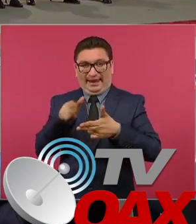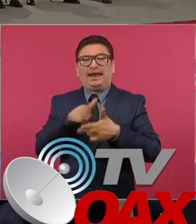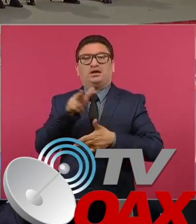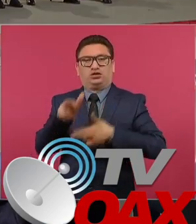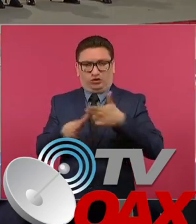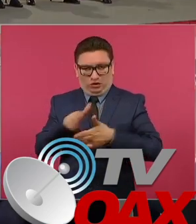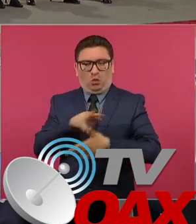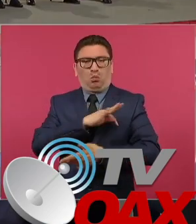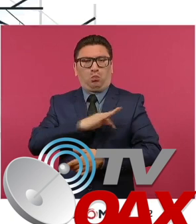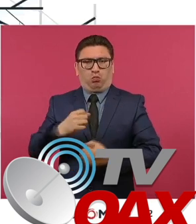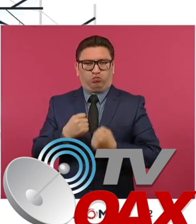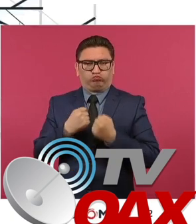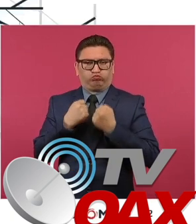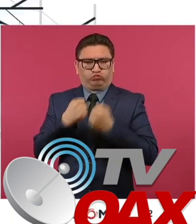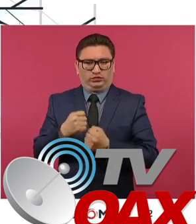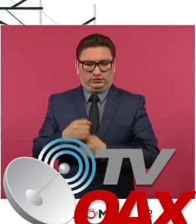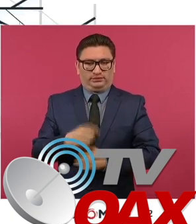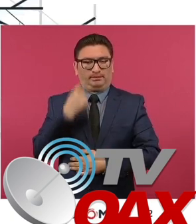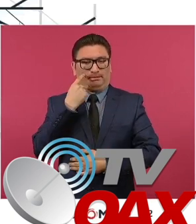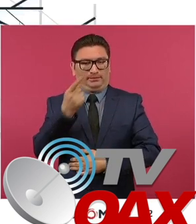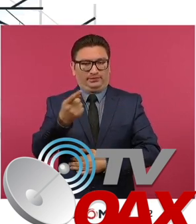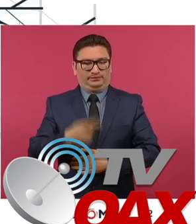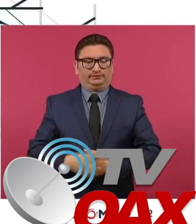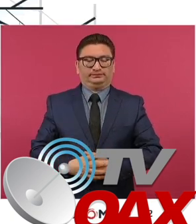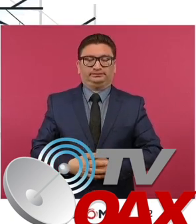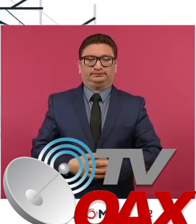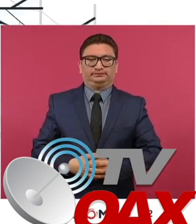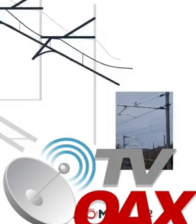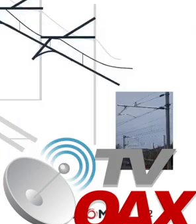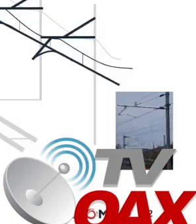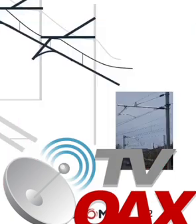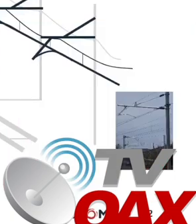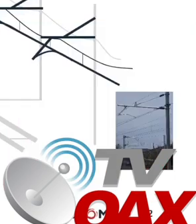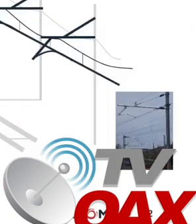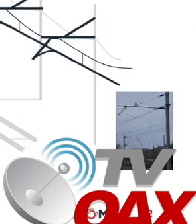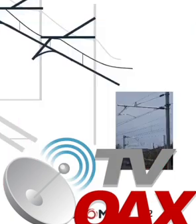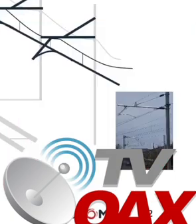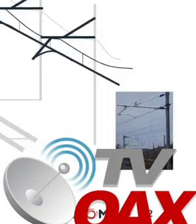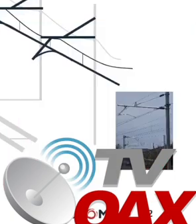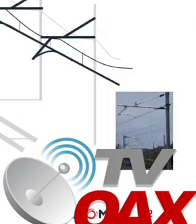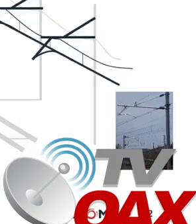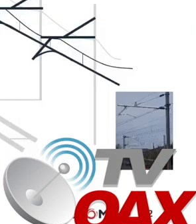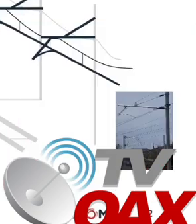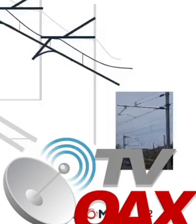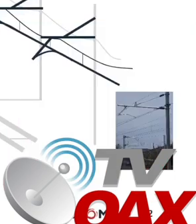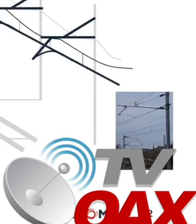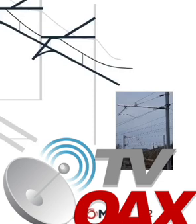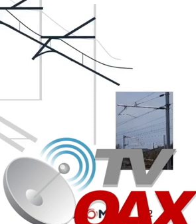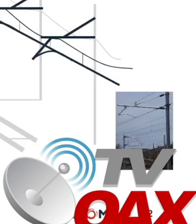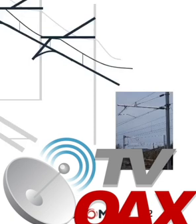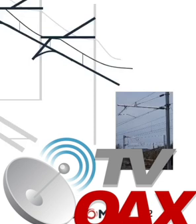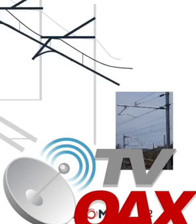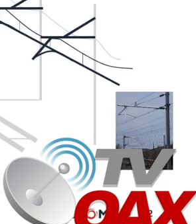para poder avanzar en toda la parte que está electrificada, en estos 700